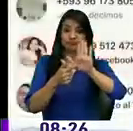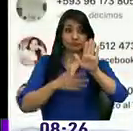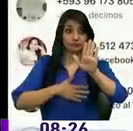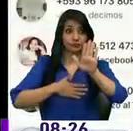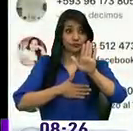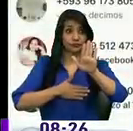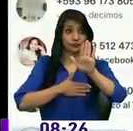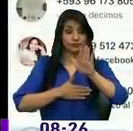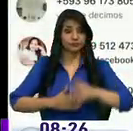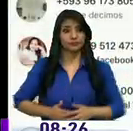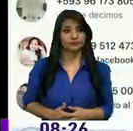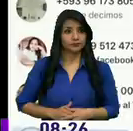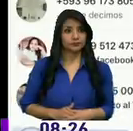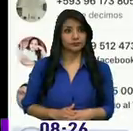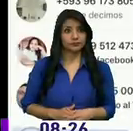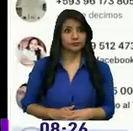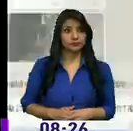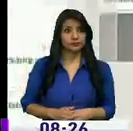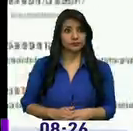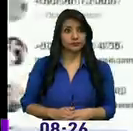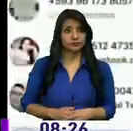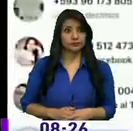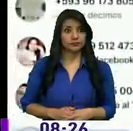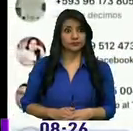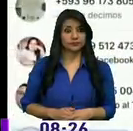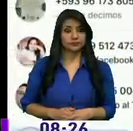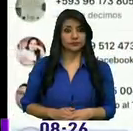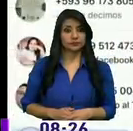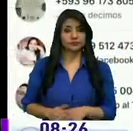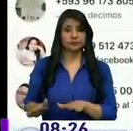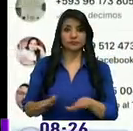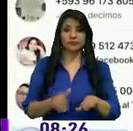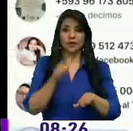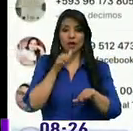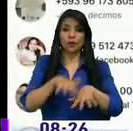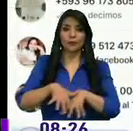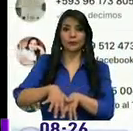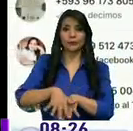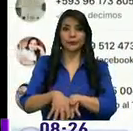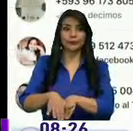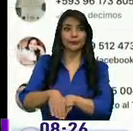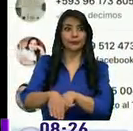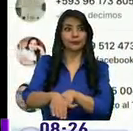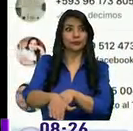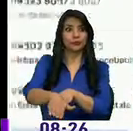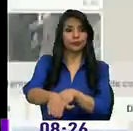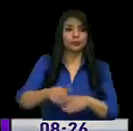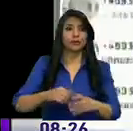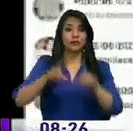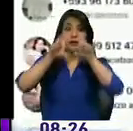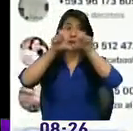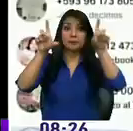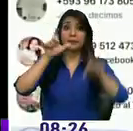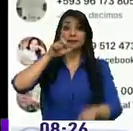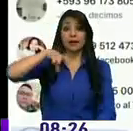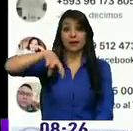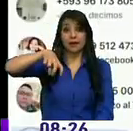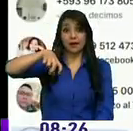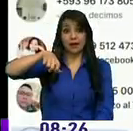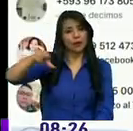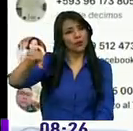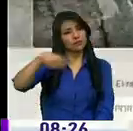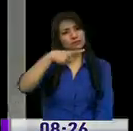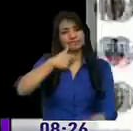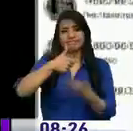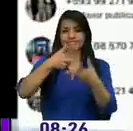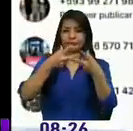son tan amables. Miren, esto se le está yendo al agua. Esto es en la calle Amalia Eguiguren, que la empresa de agua potable les eche una